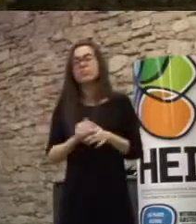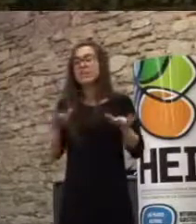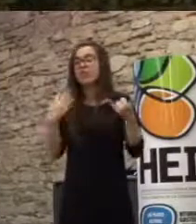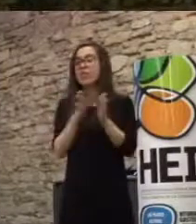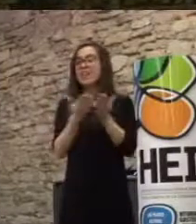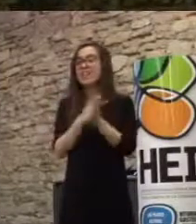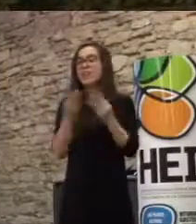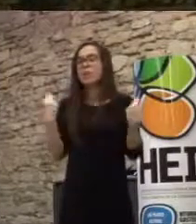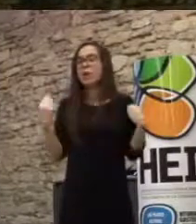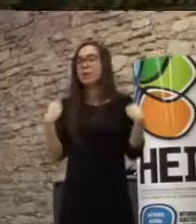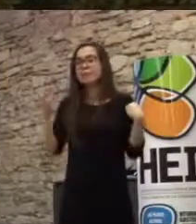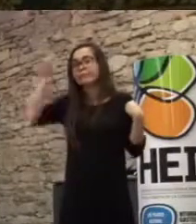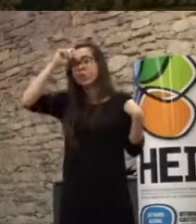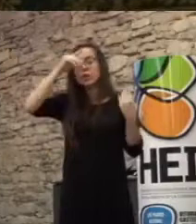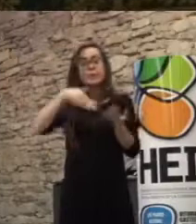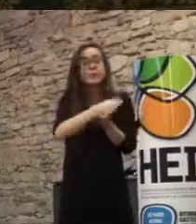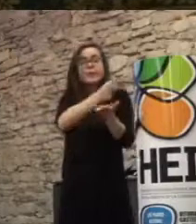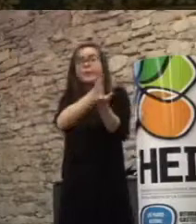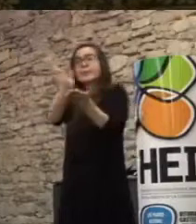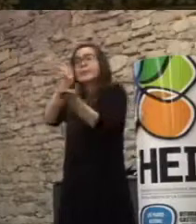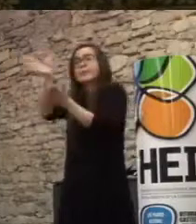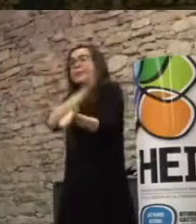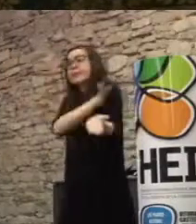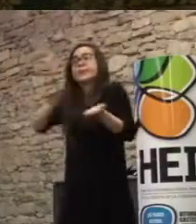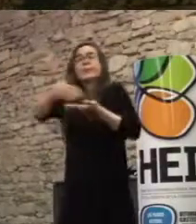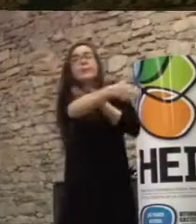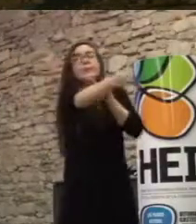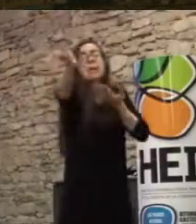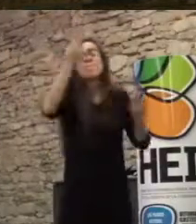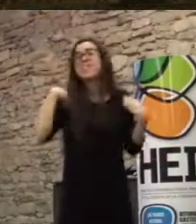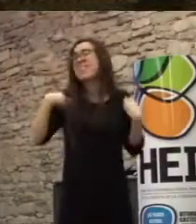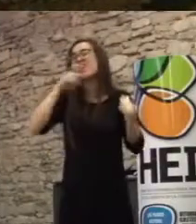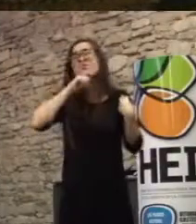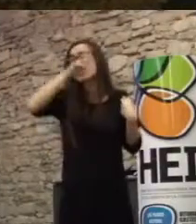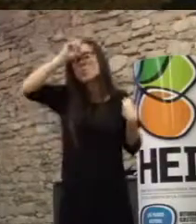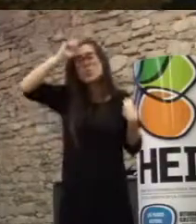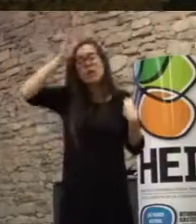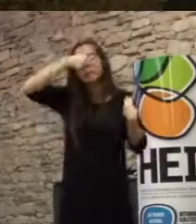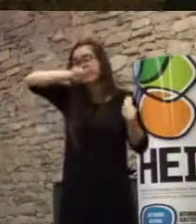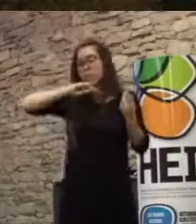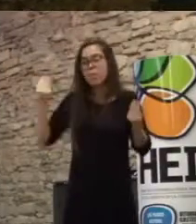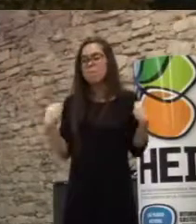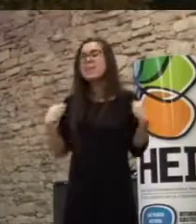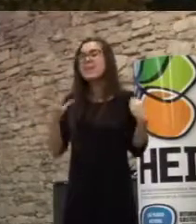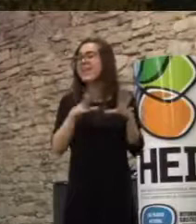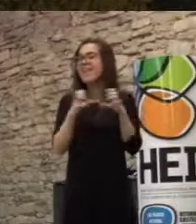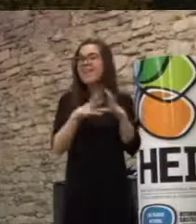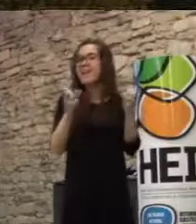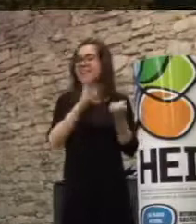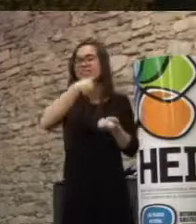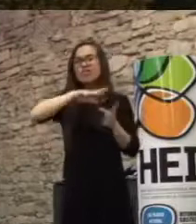no sabemos por dónde va a ir no sabemos dónde nos va a llevar por lo tanto sólo podemos vivirla y desea hacerlo lo mejor posible